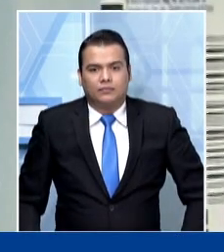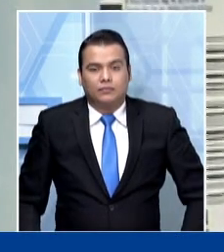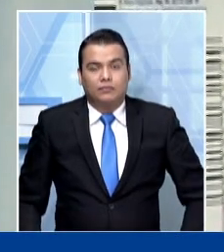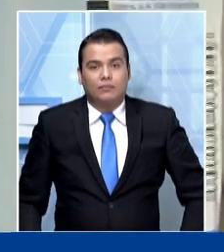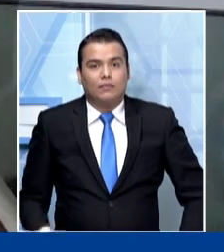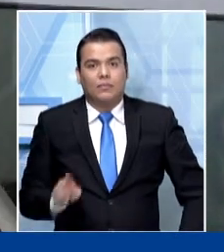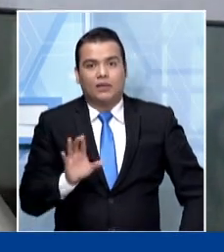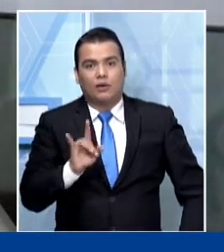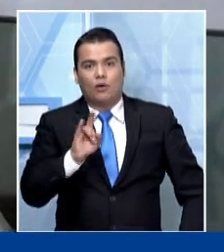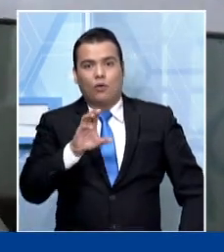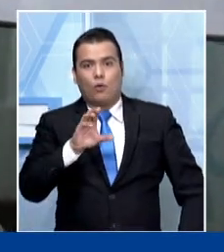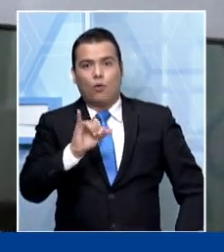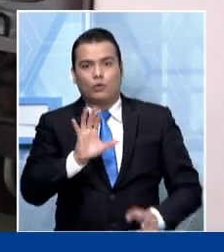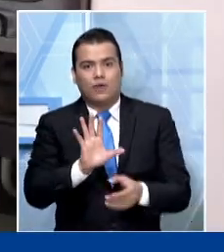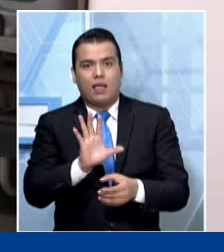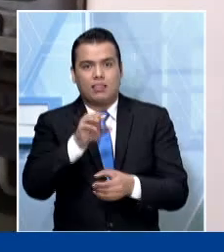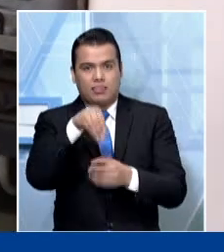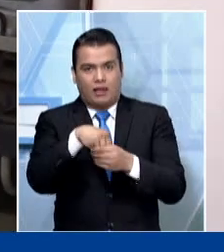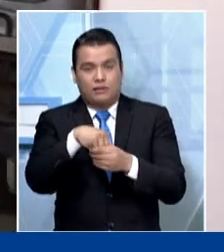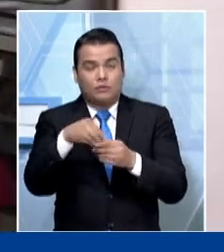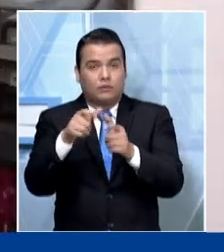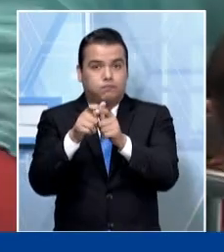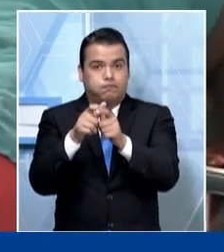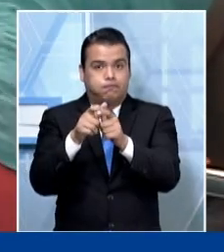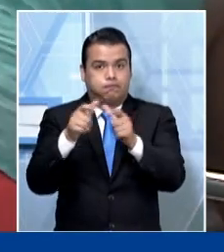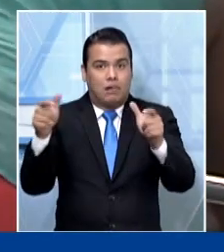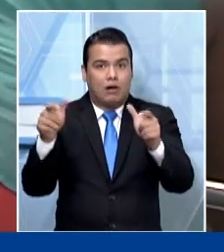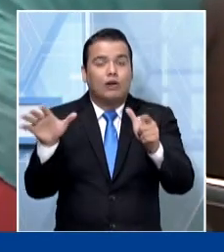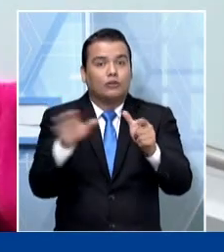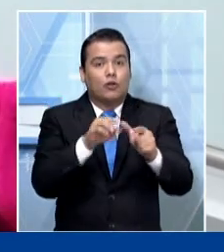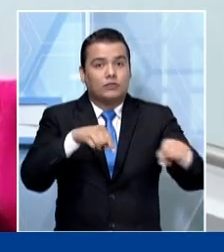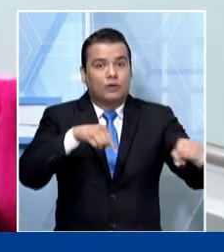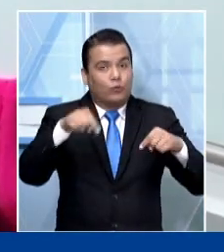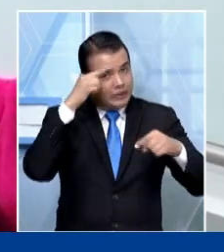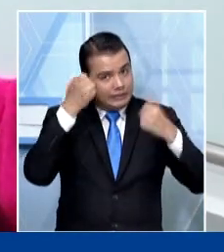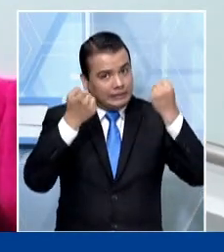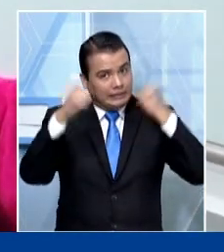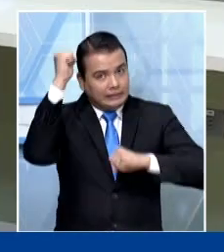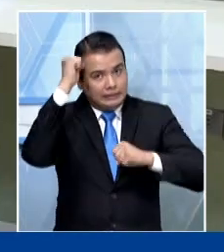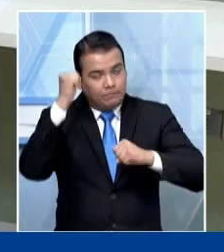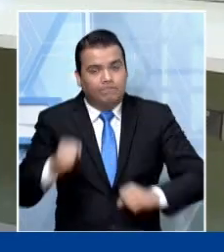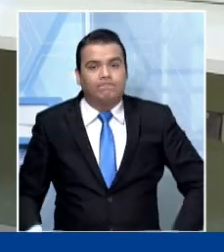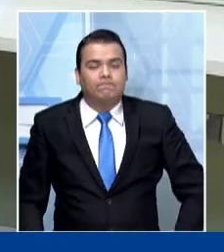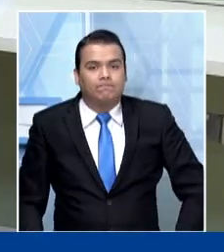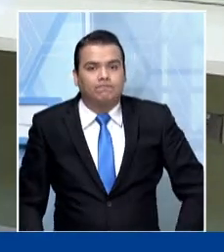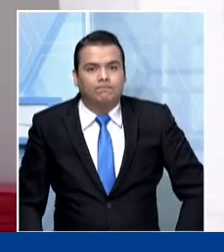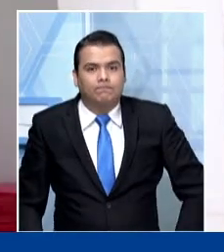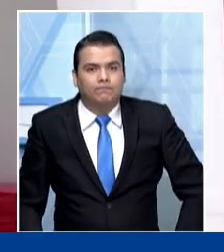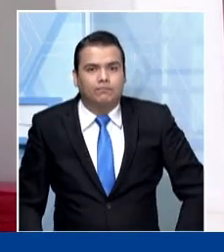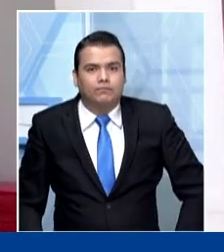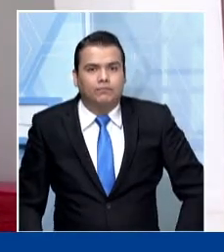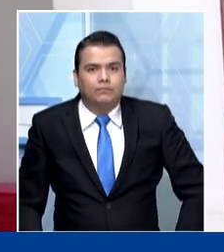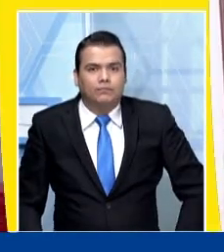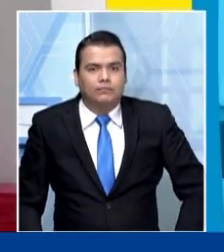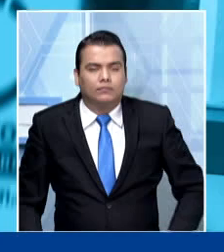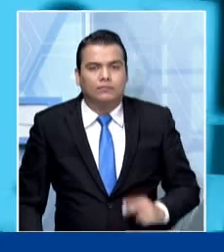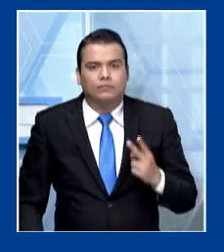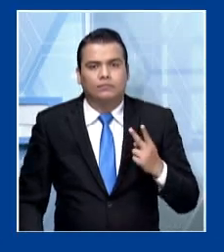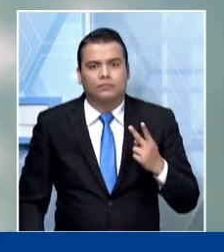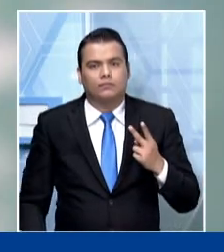Aumento de ocupación en las unidades de cuidados intensivos tiene en alerta a las autoridades de salud de la región.